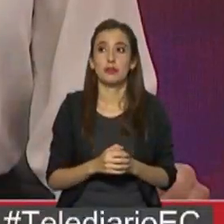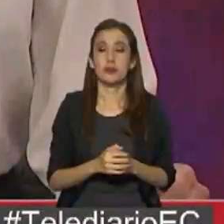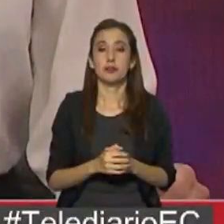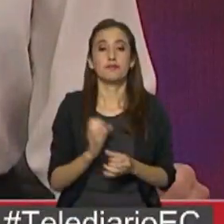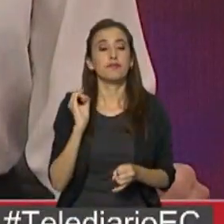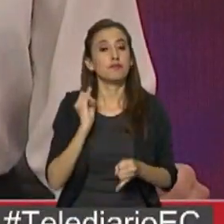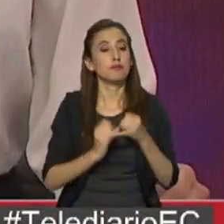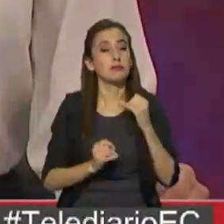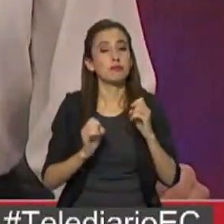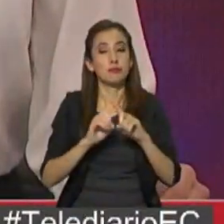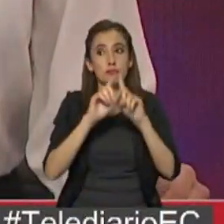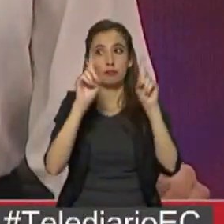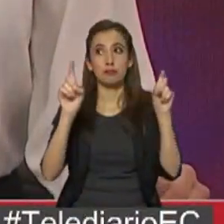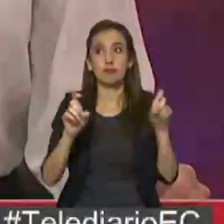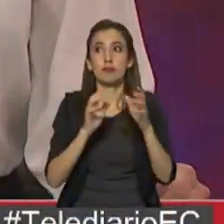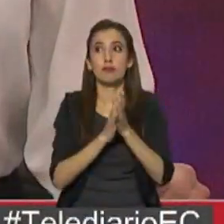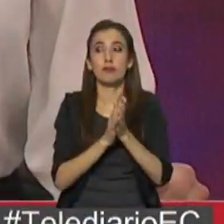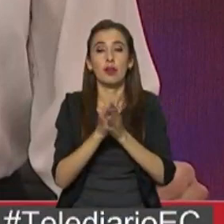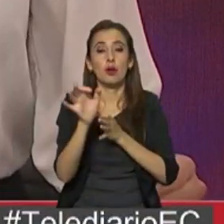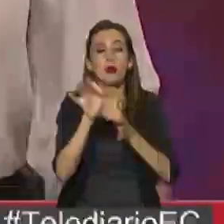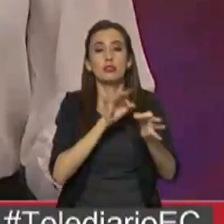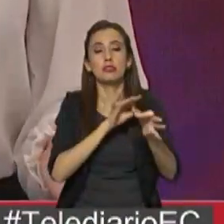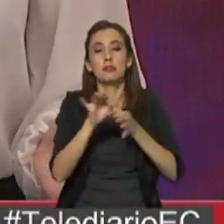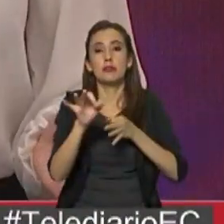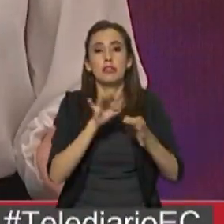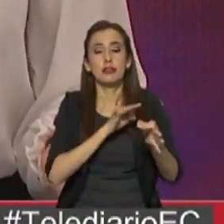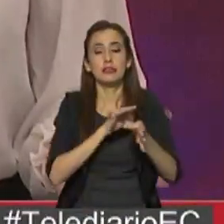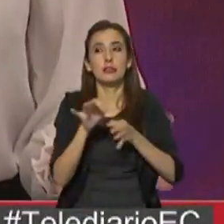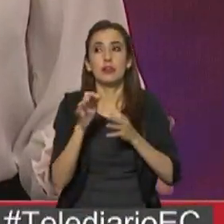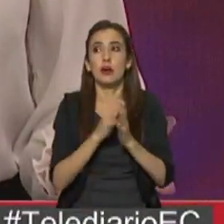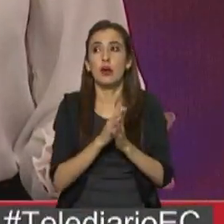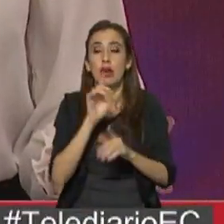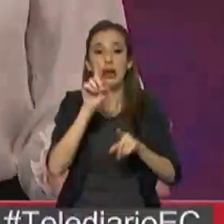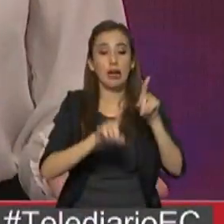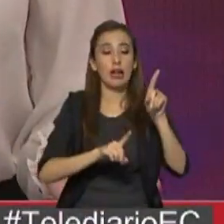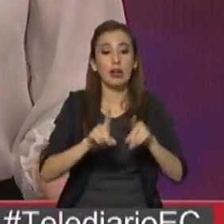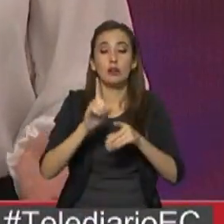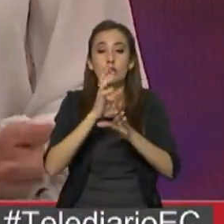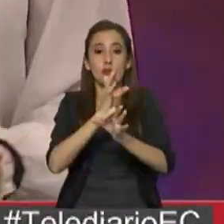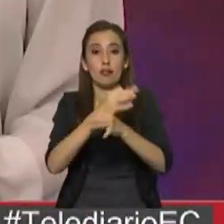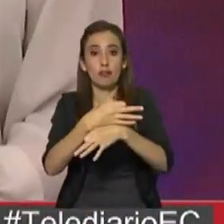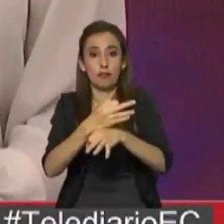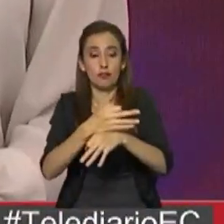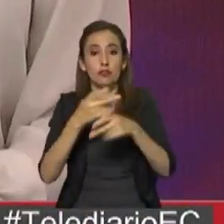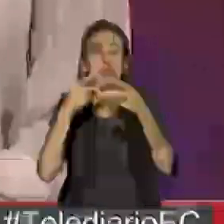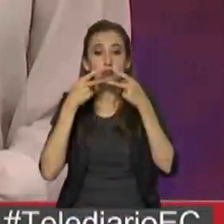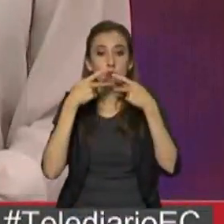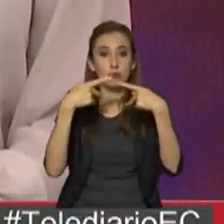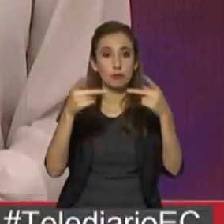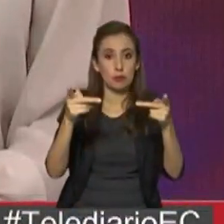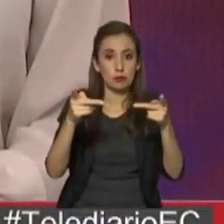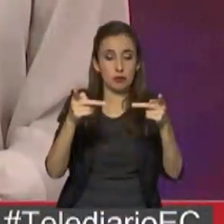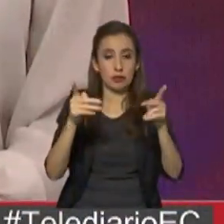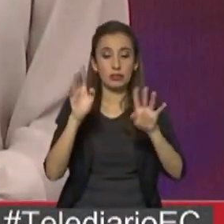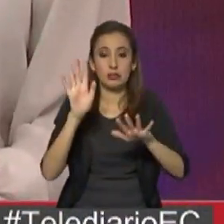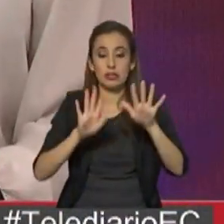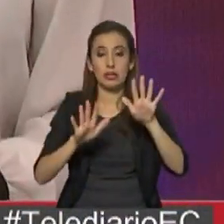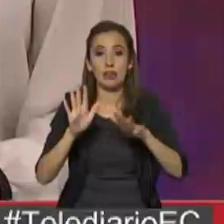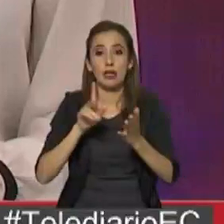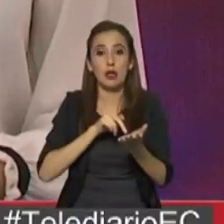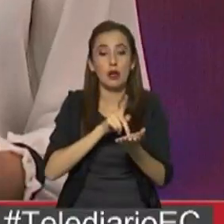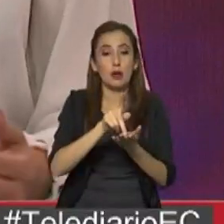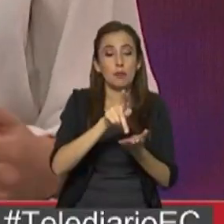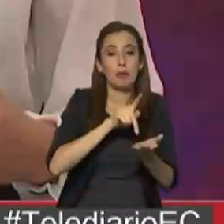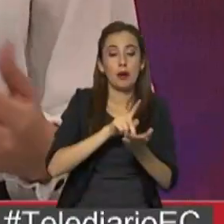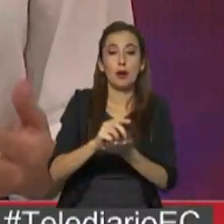finalizar una breve explicación sobre aquellos funcionarios públicos que se encuentran todavía en pagos por parte del estado estamos